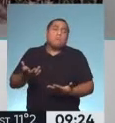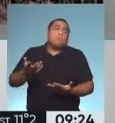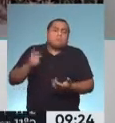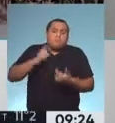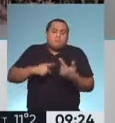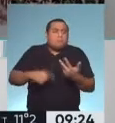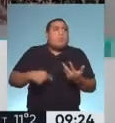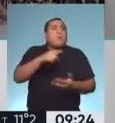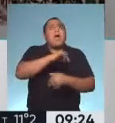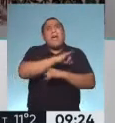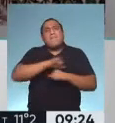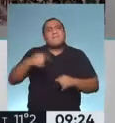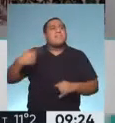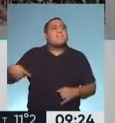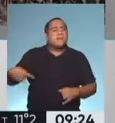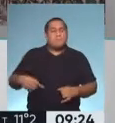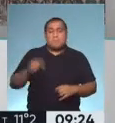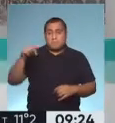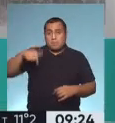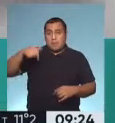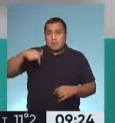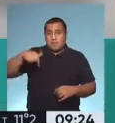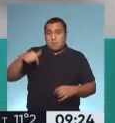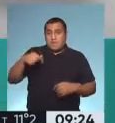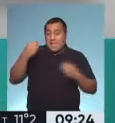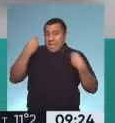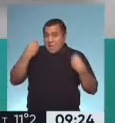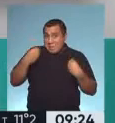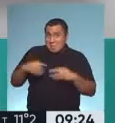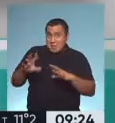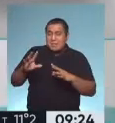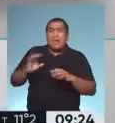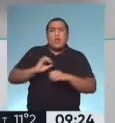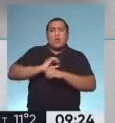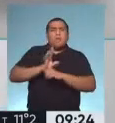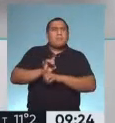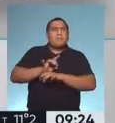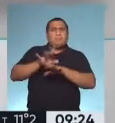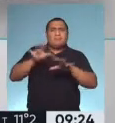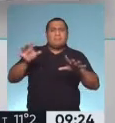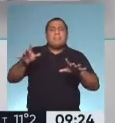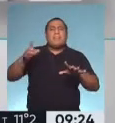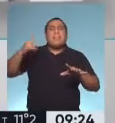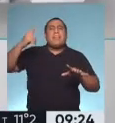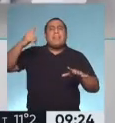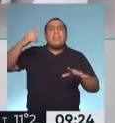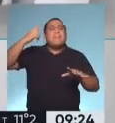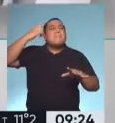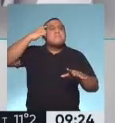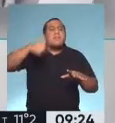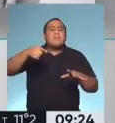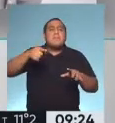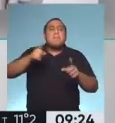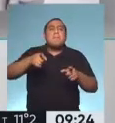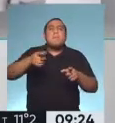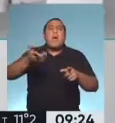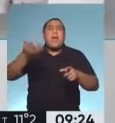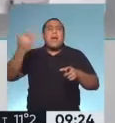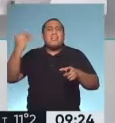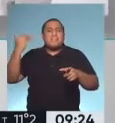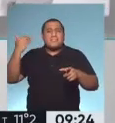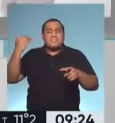cuando empezó esta pandemia parecía que no iba a ser como lo que pasó con la anterior